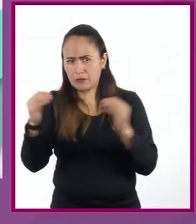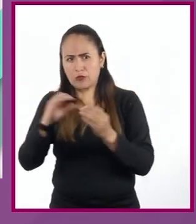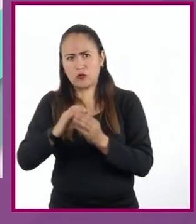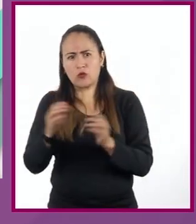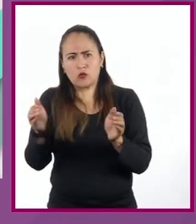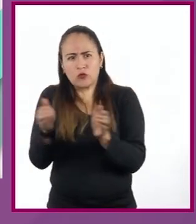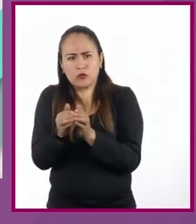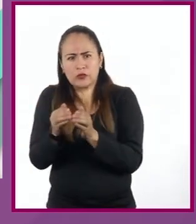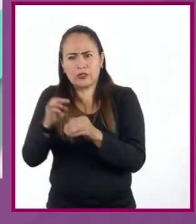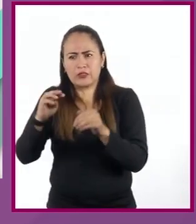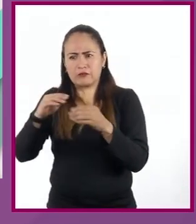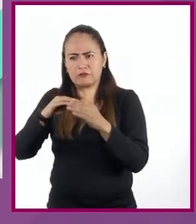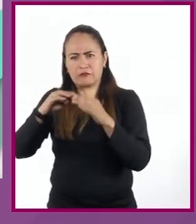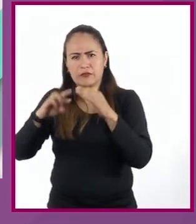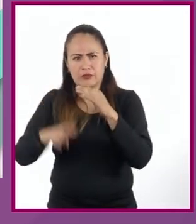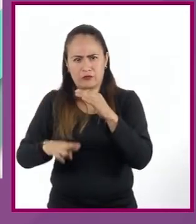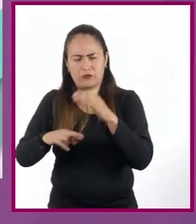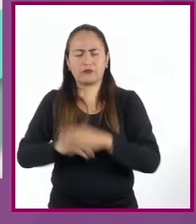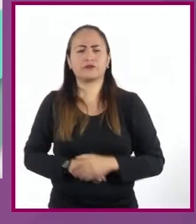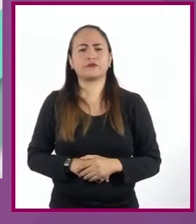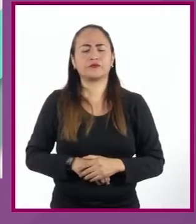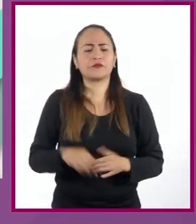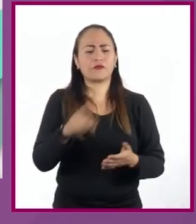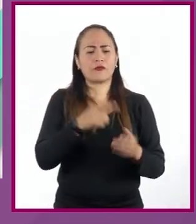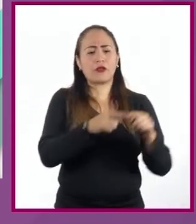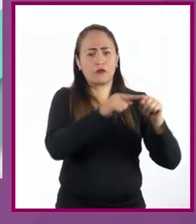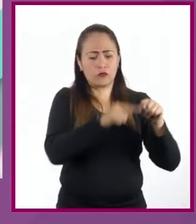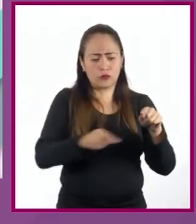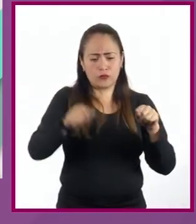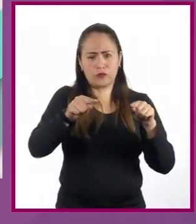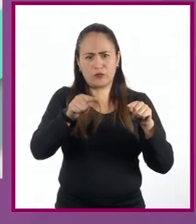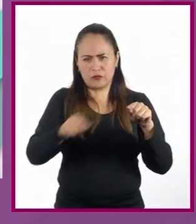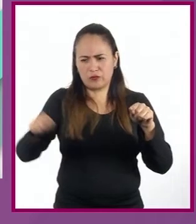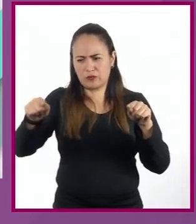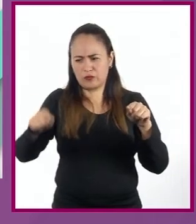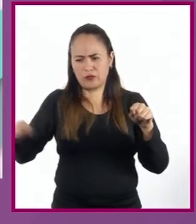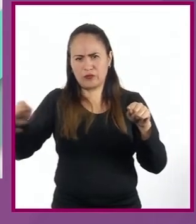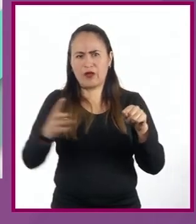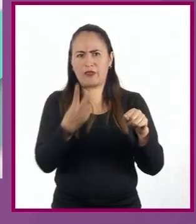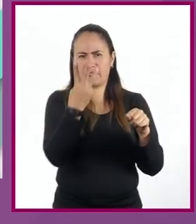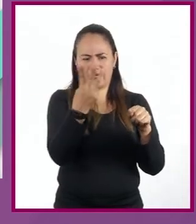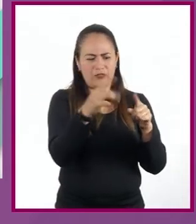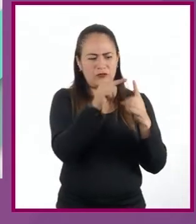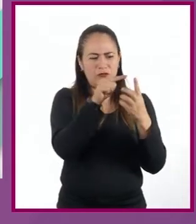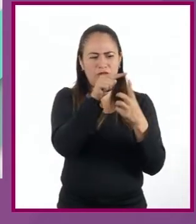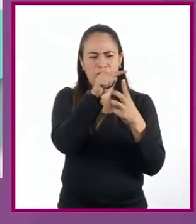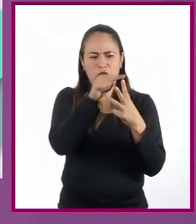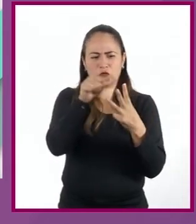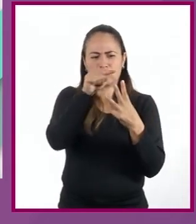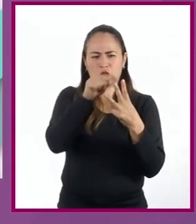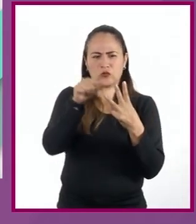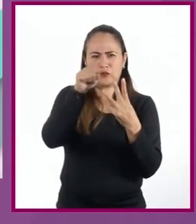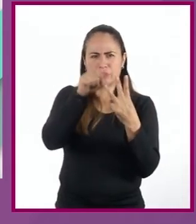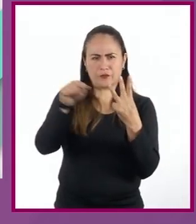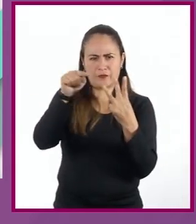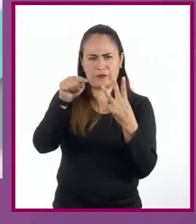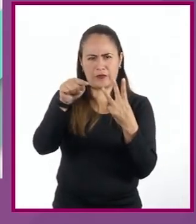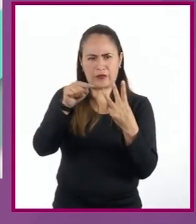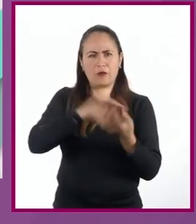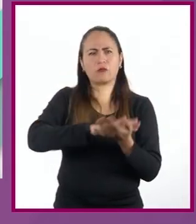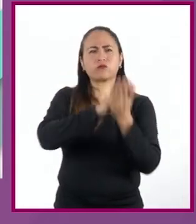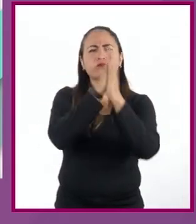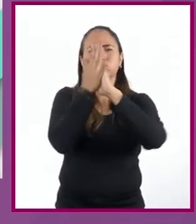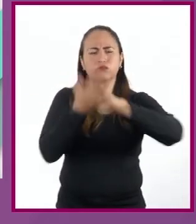tabla. Hay 3 lugares entre los decámetros y los centímetros. Para encontrar la equivalencia,